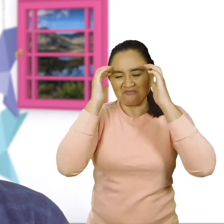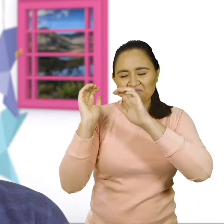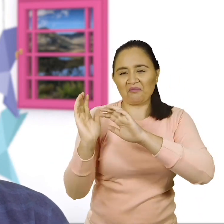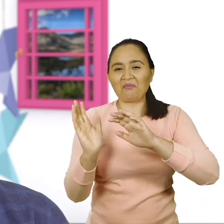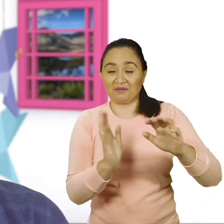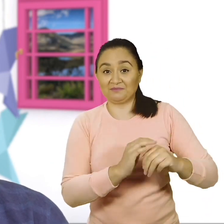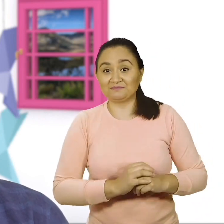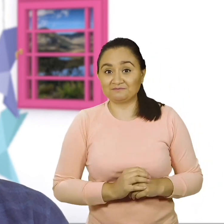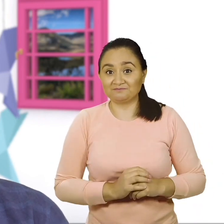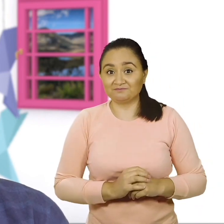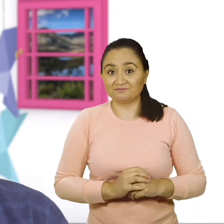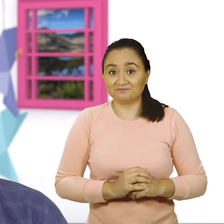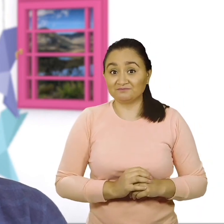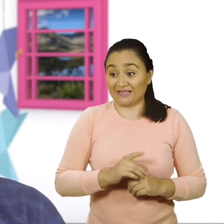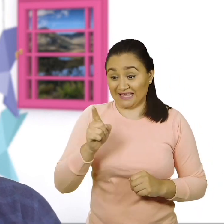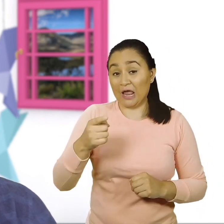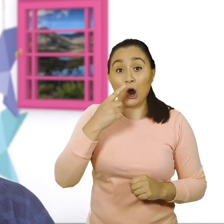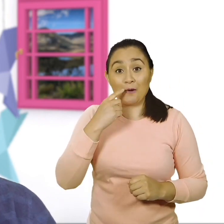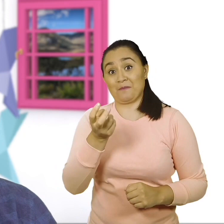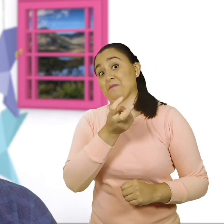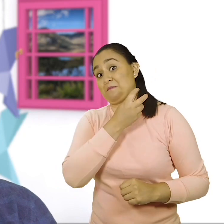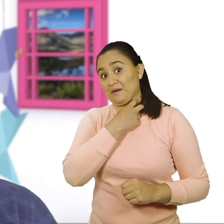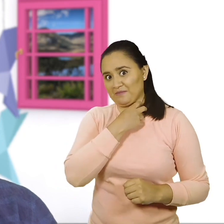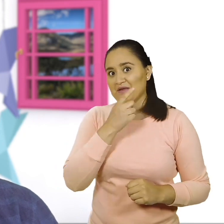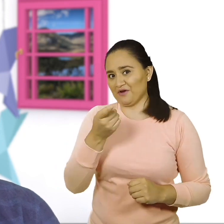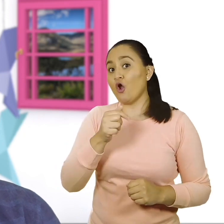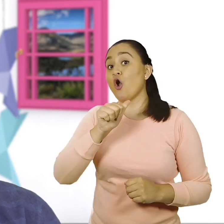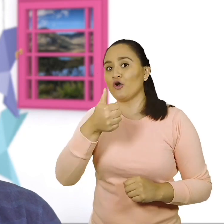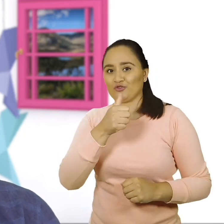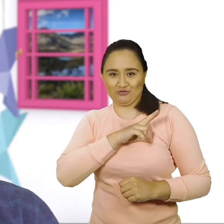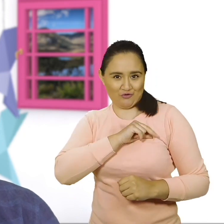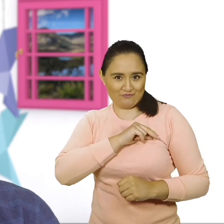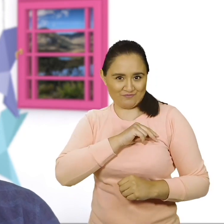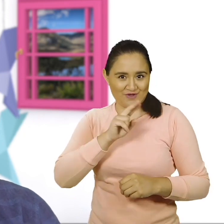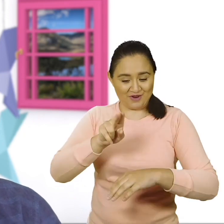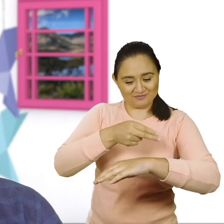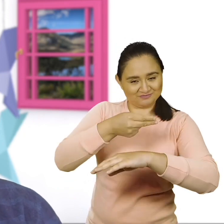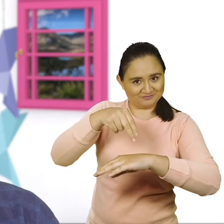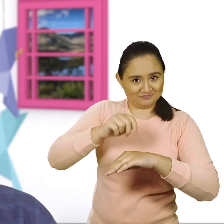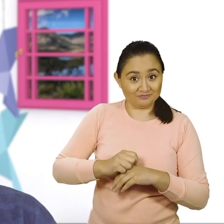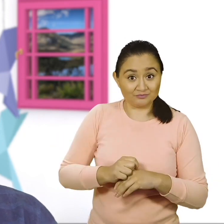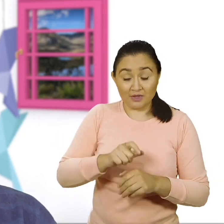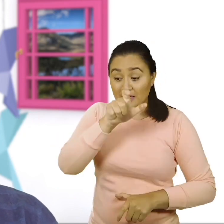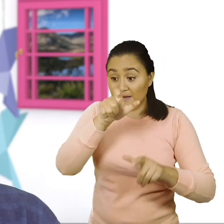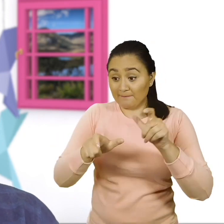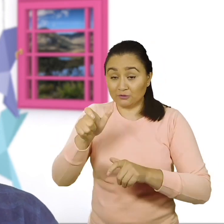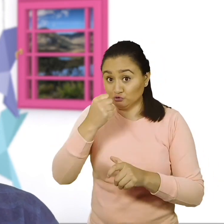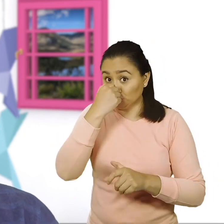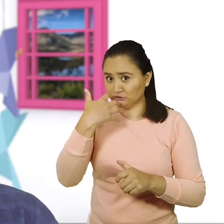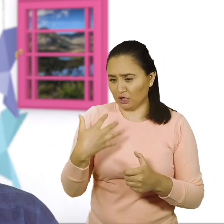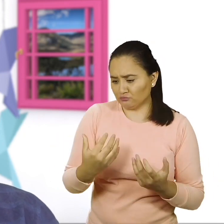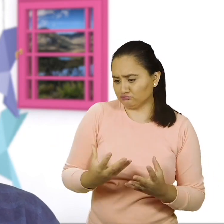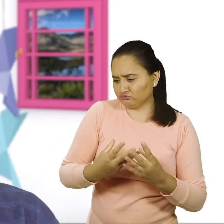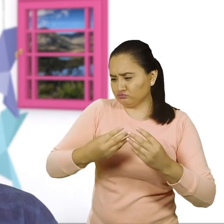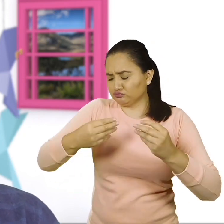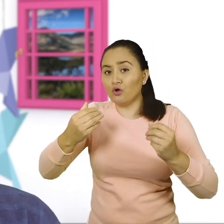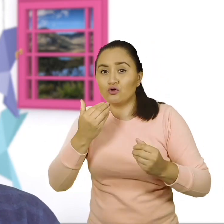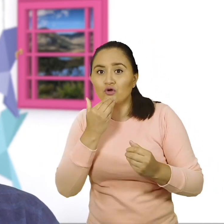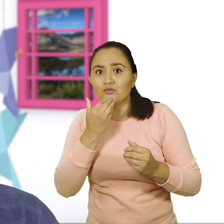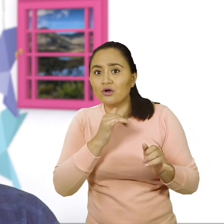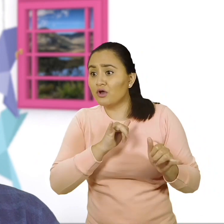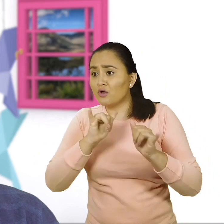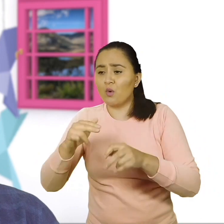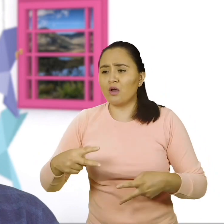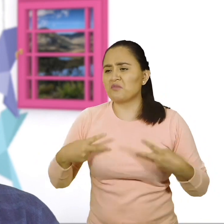preocupaciones cotidianas. Ha escrito Vladimiro en otro pésimo poema: la gente de sangre liviana va por la